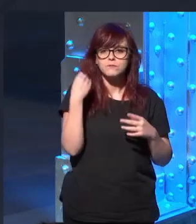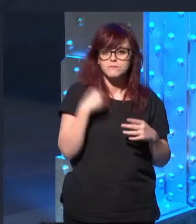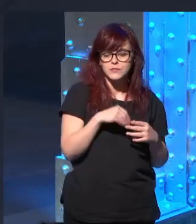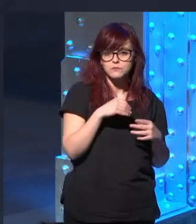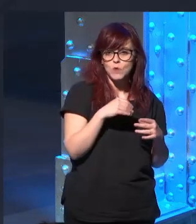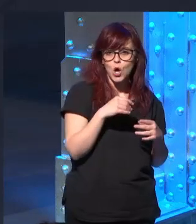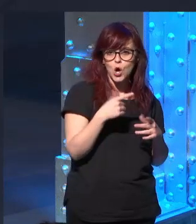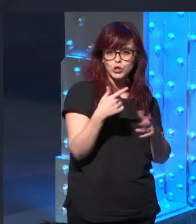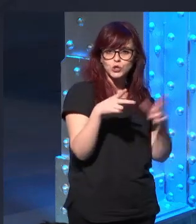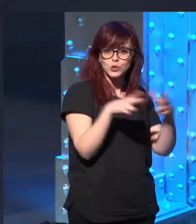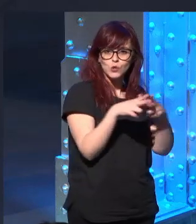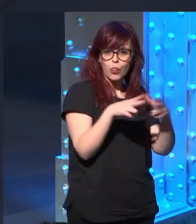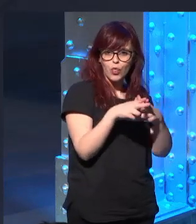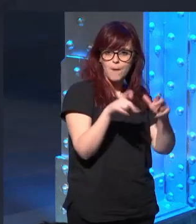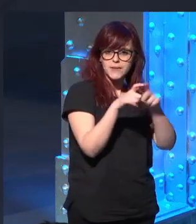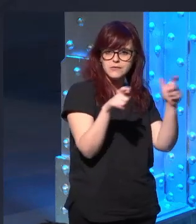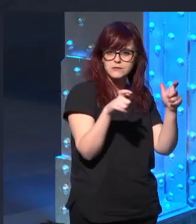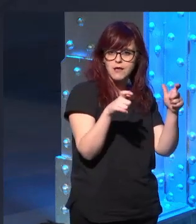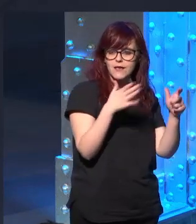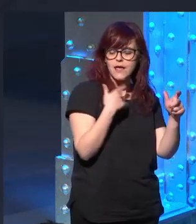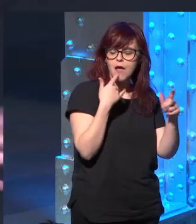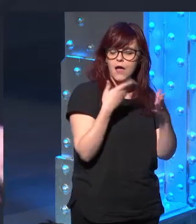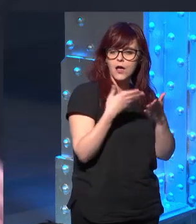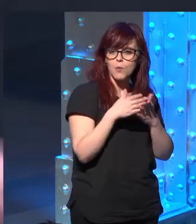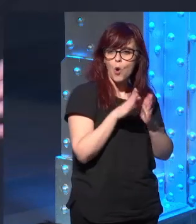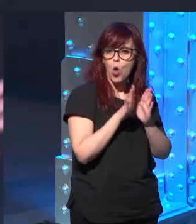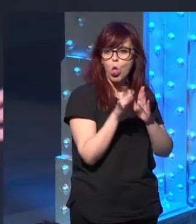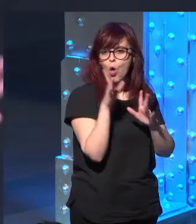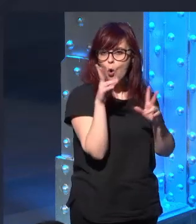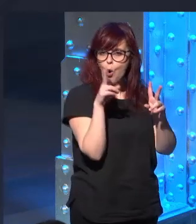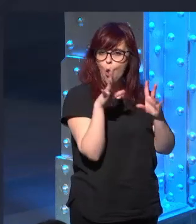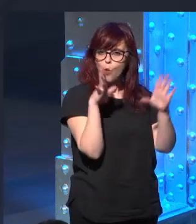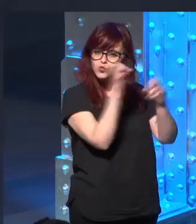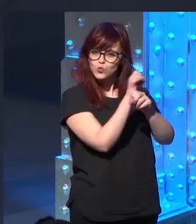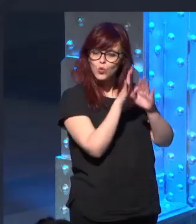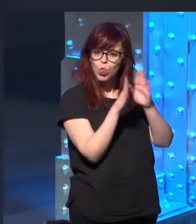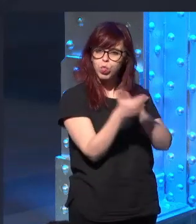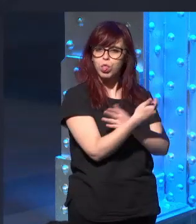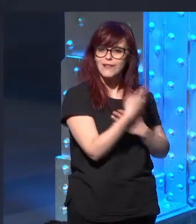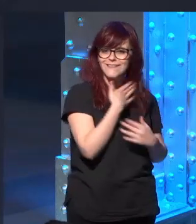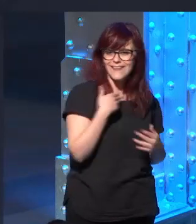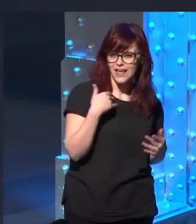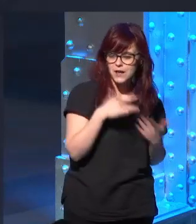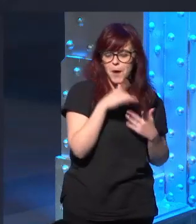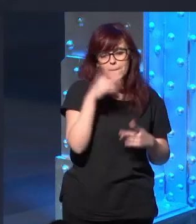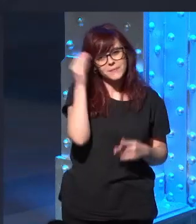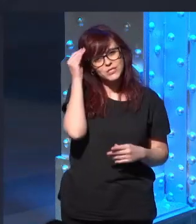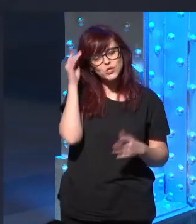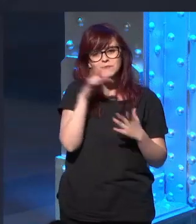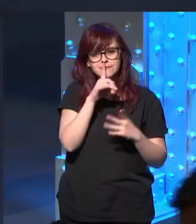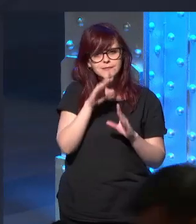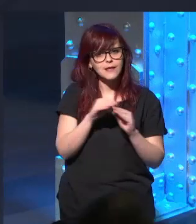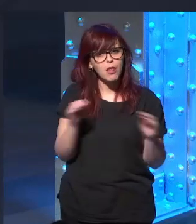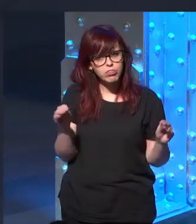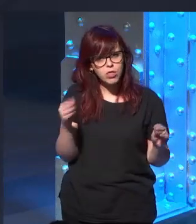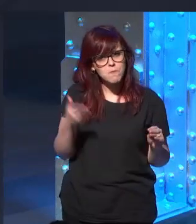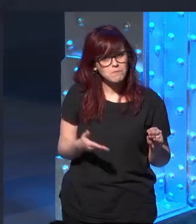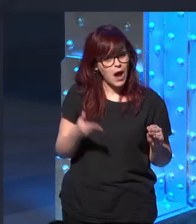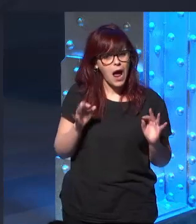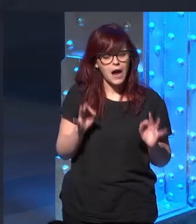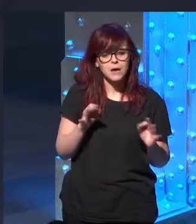tenéis conjunta, ¿no? O sea, quería meterme allí, creo que es uno de los grandes silencios que hay ahora mismo, creo que